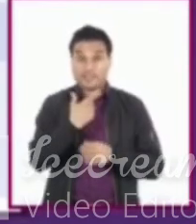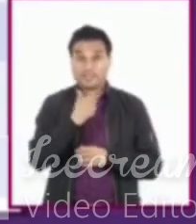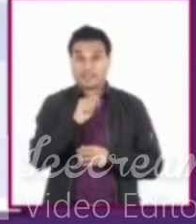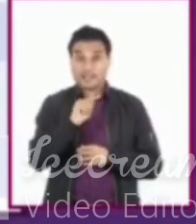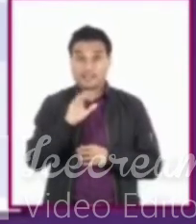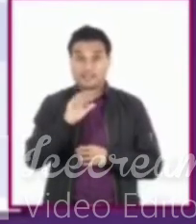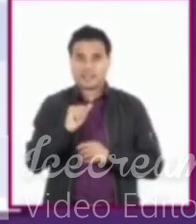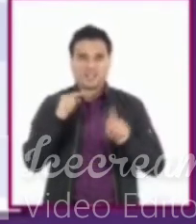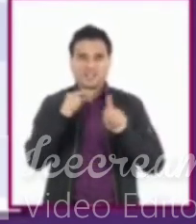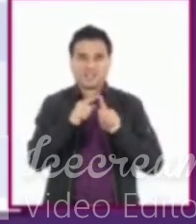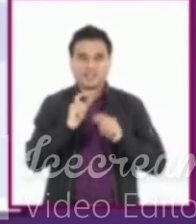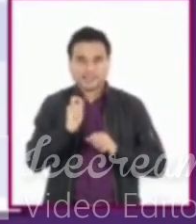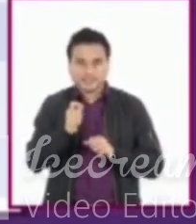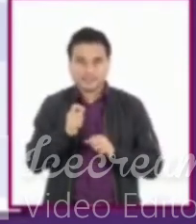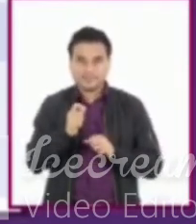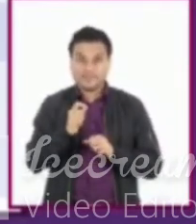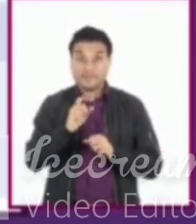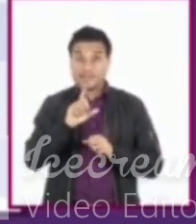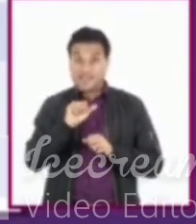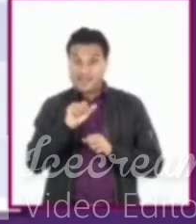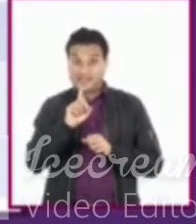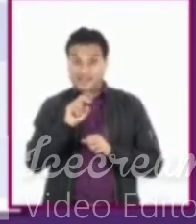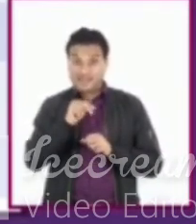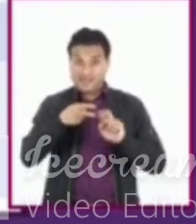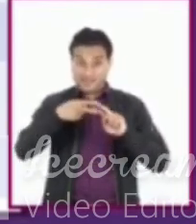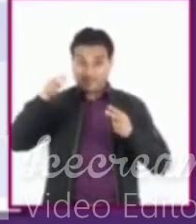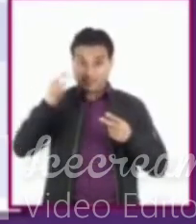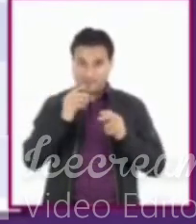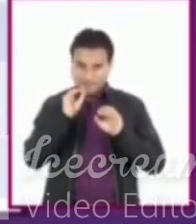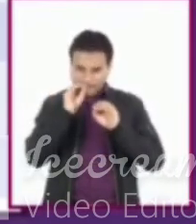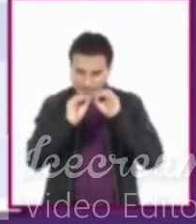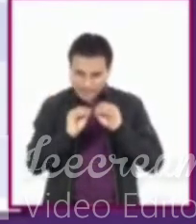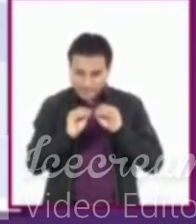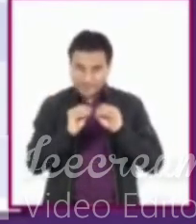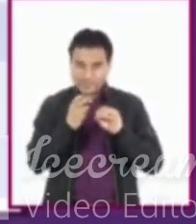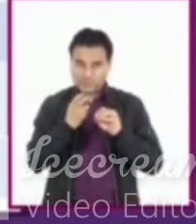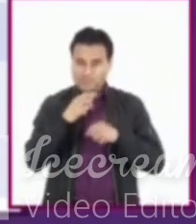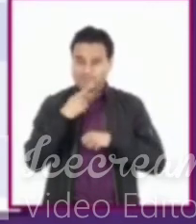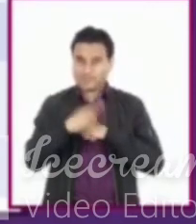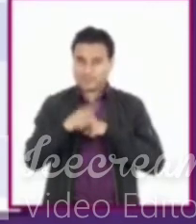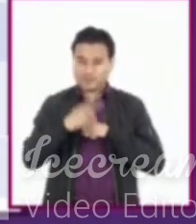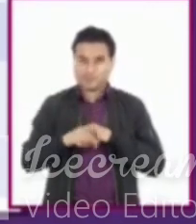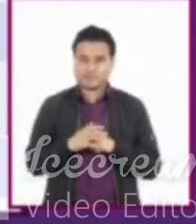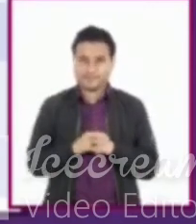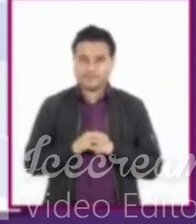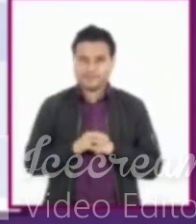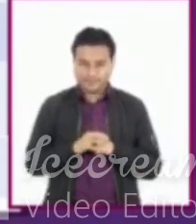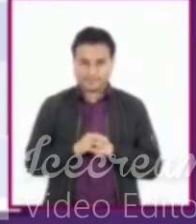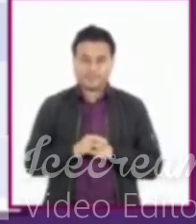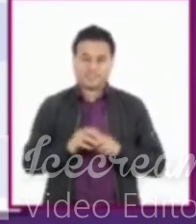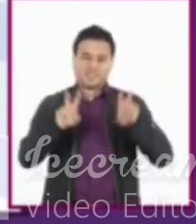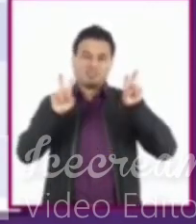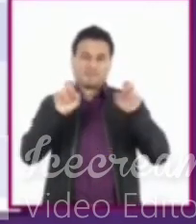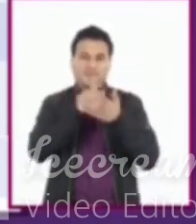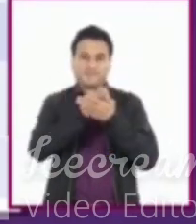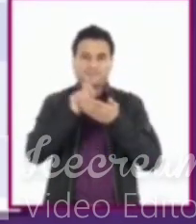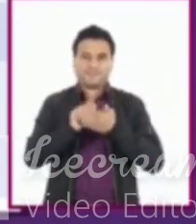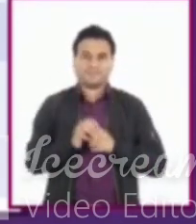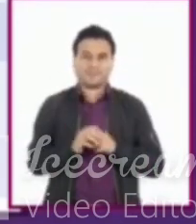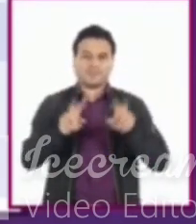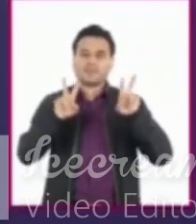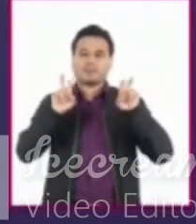puede haber de la manipulación genética y en clonar o no clonar, definitivamente estamos hablando de la parte legal, ética y